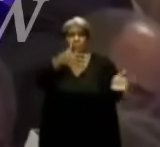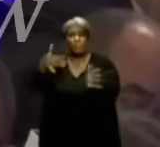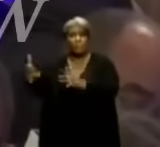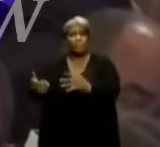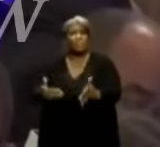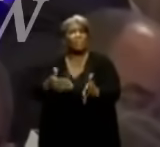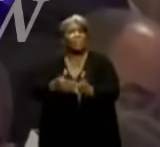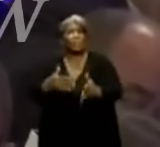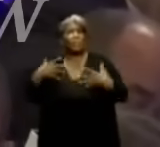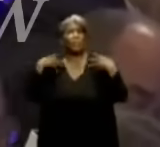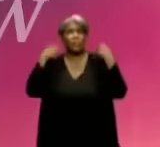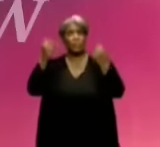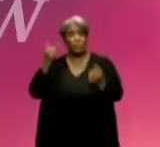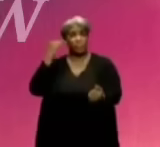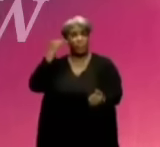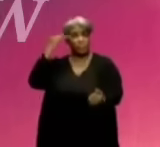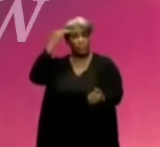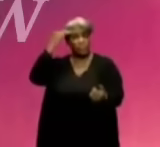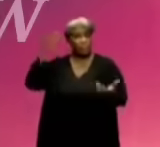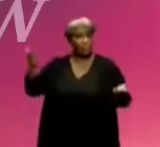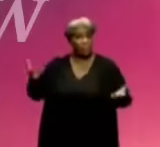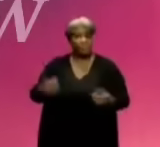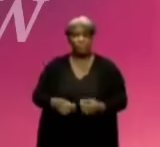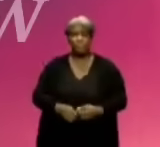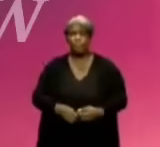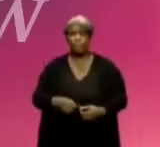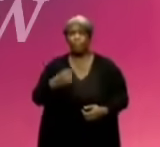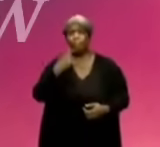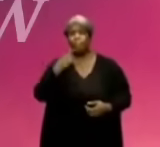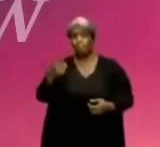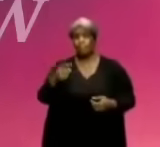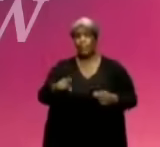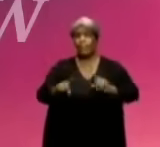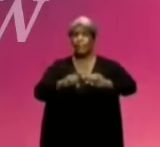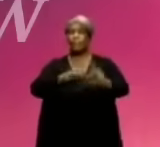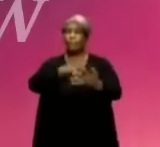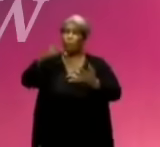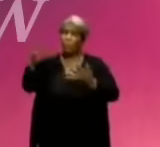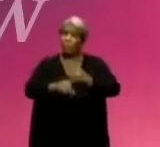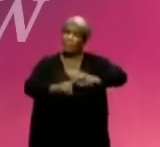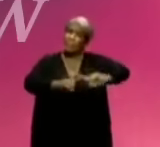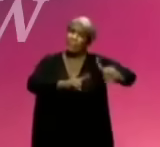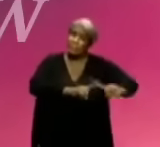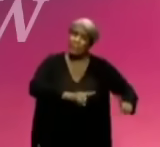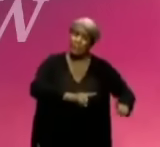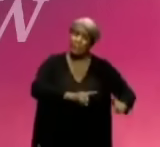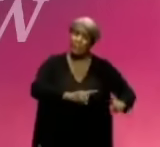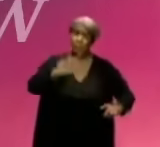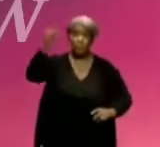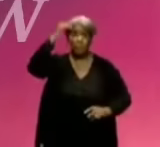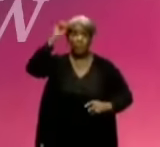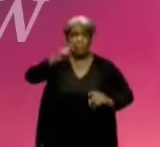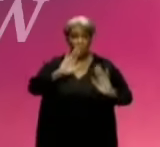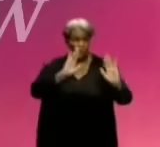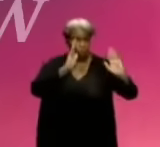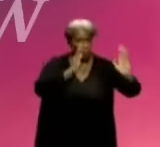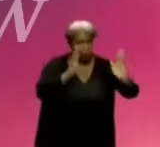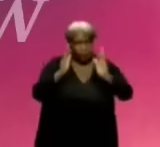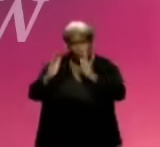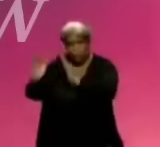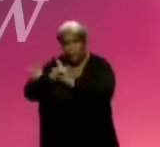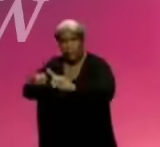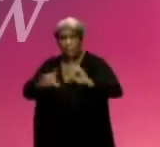presidente? Bueno, son diferentes programas, obvio. El gobierno tiene que atender a toda la población y a los diferentes sectores de la